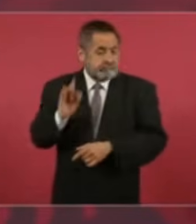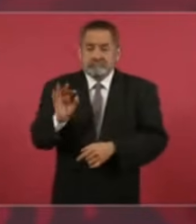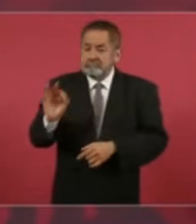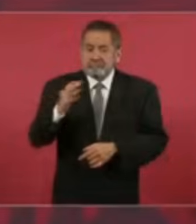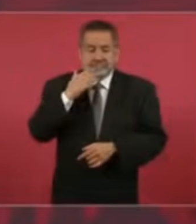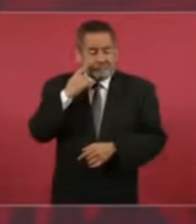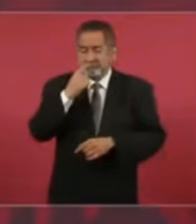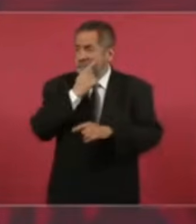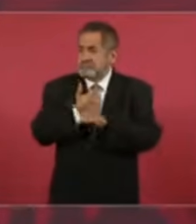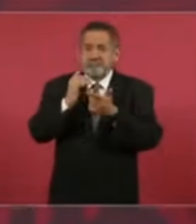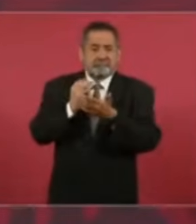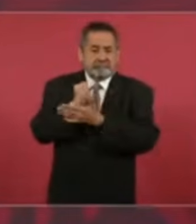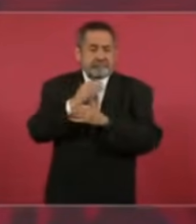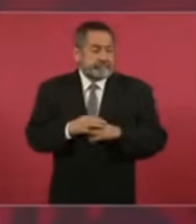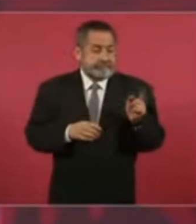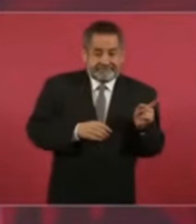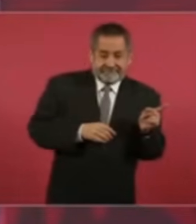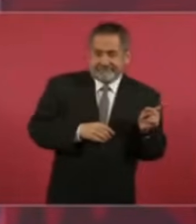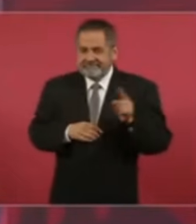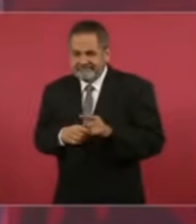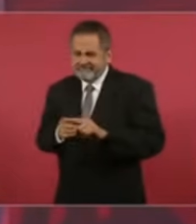y lo acabaron.